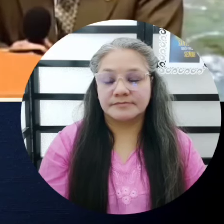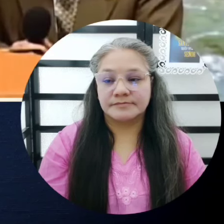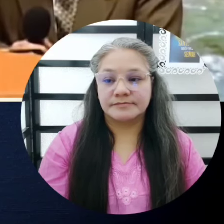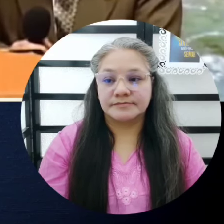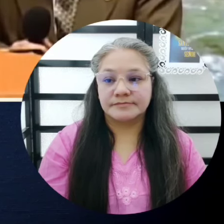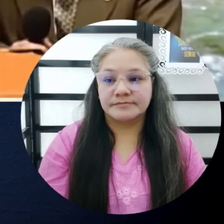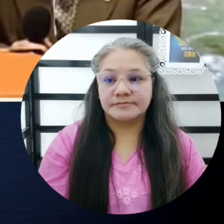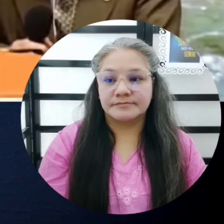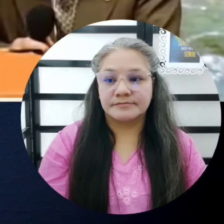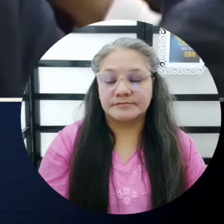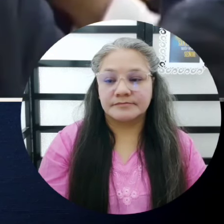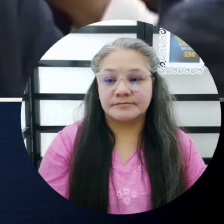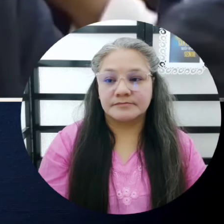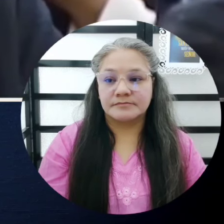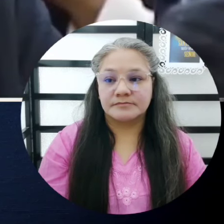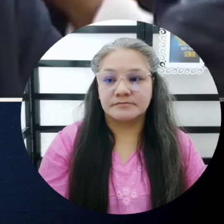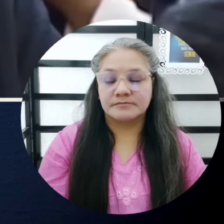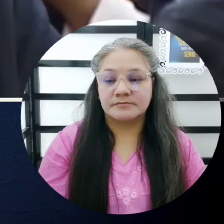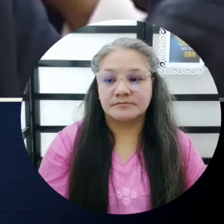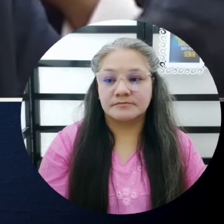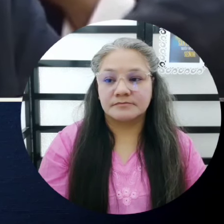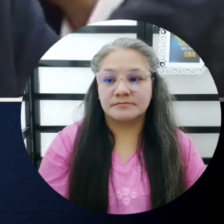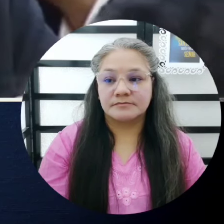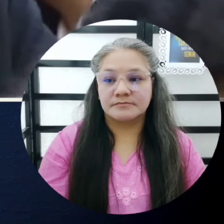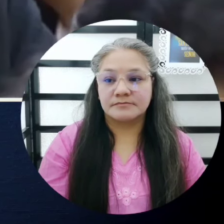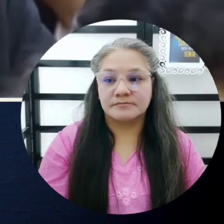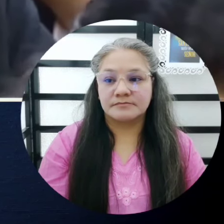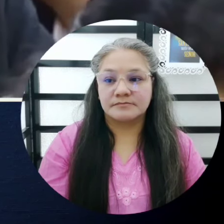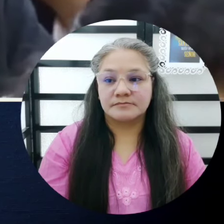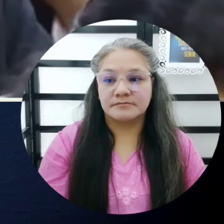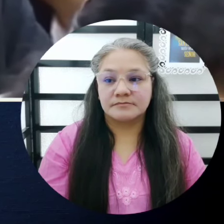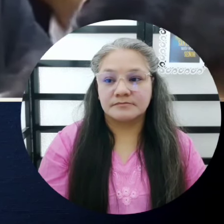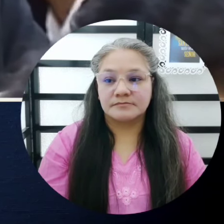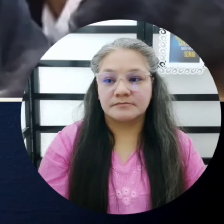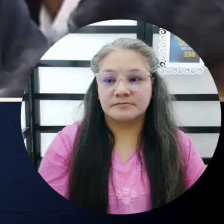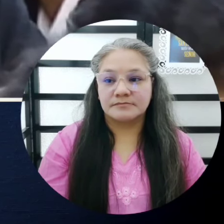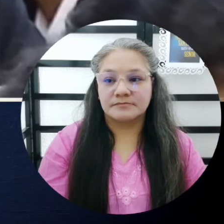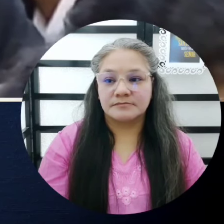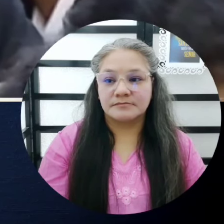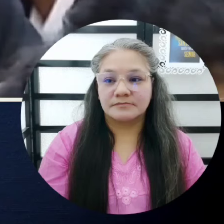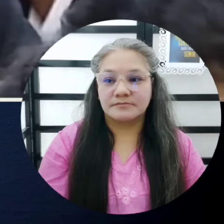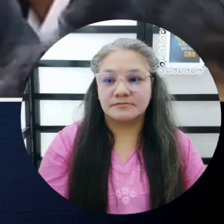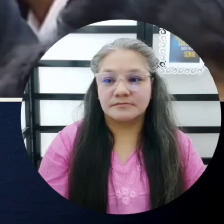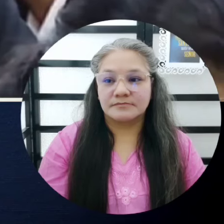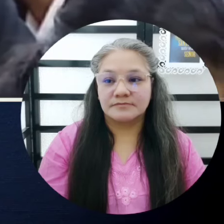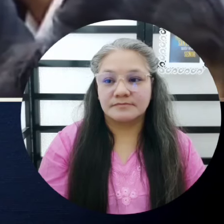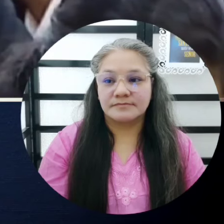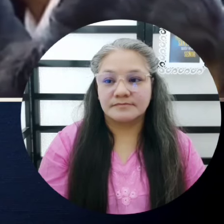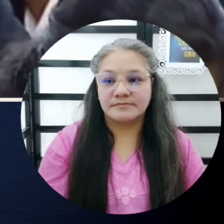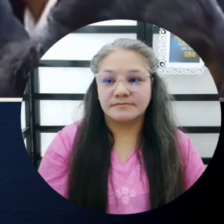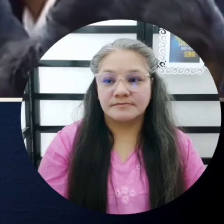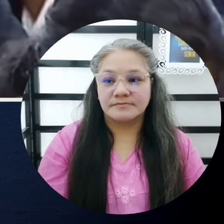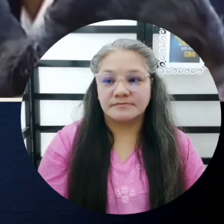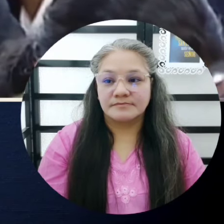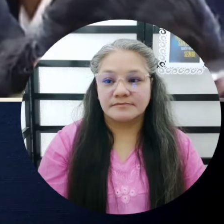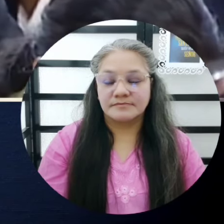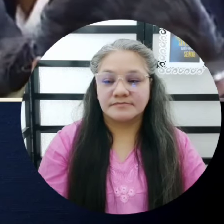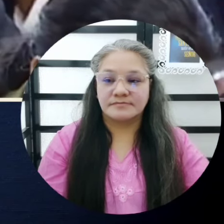vírgenes. Oye, ¿cómo las quiere? Vírgenes, no usadas, vírgenes.